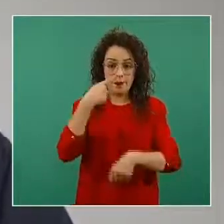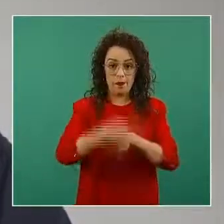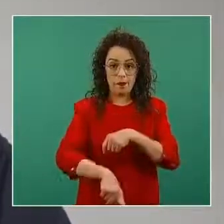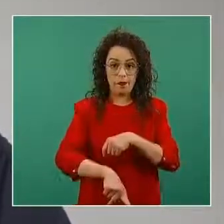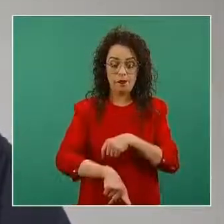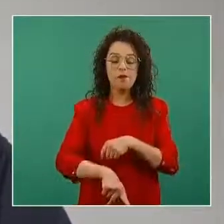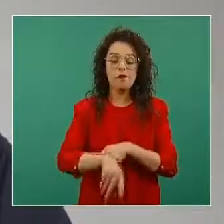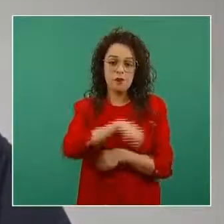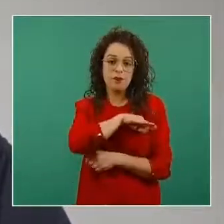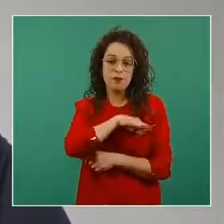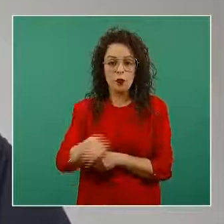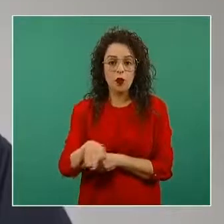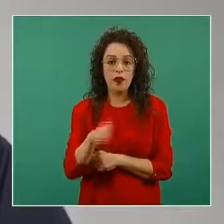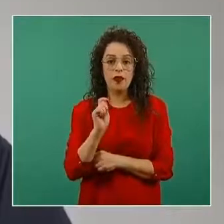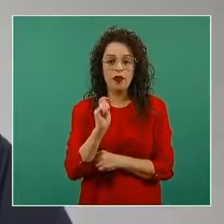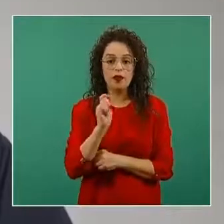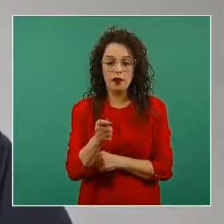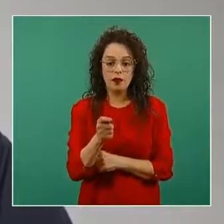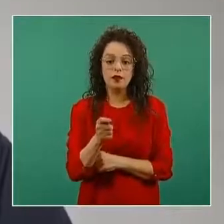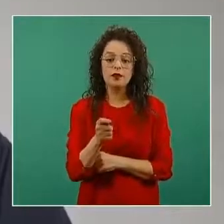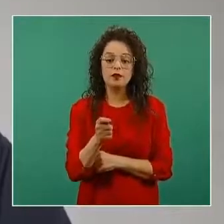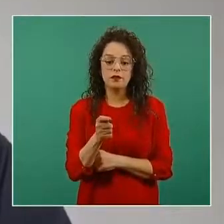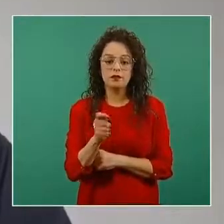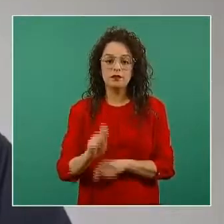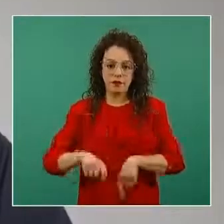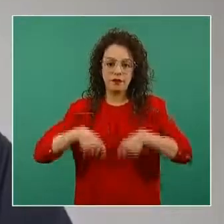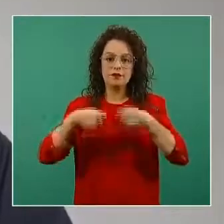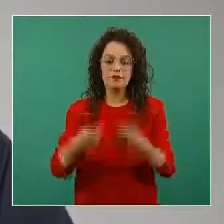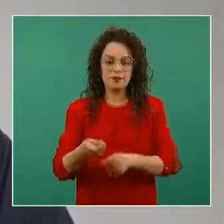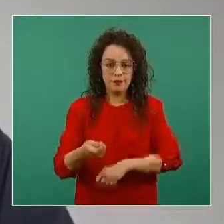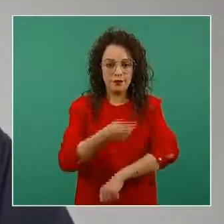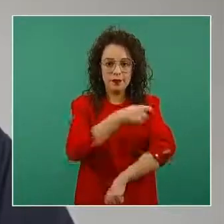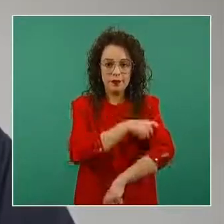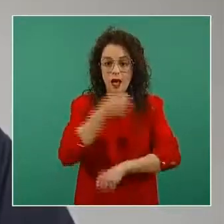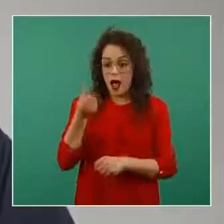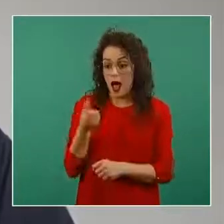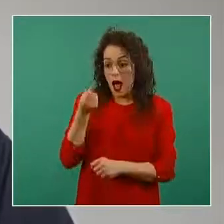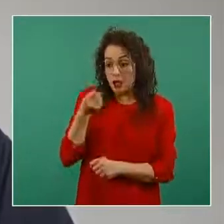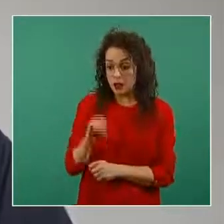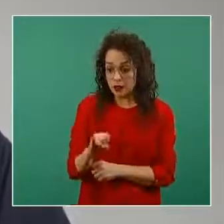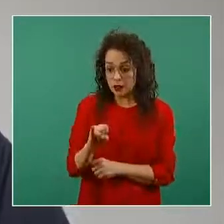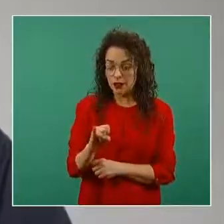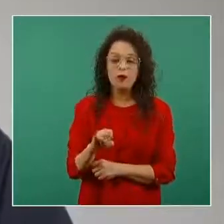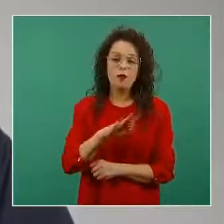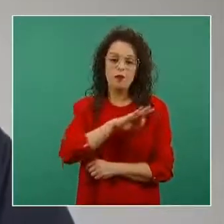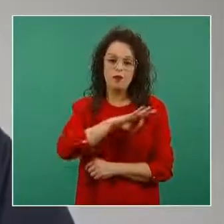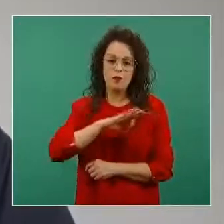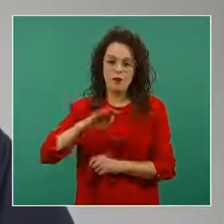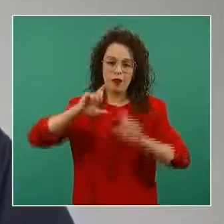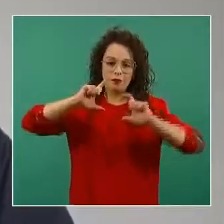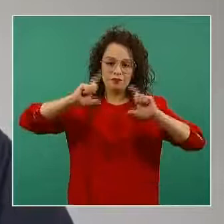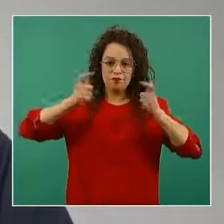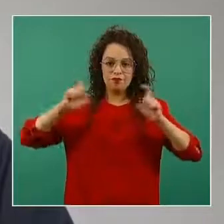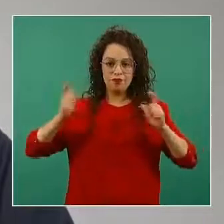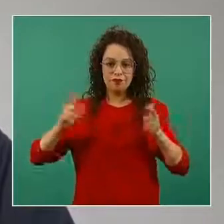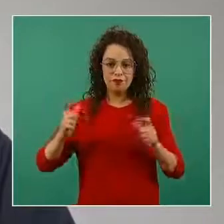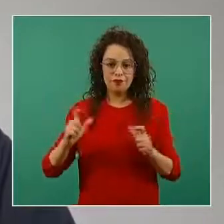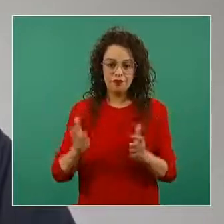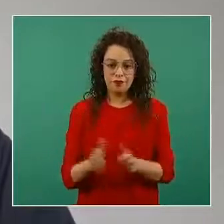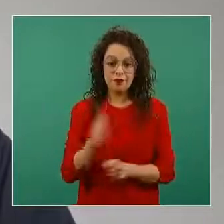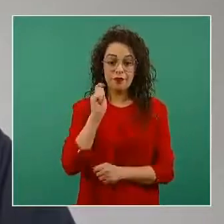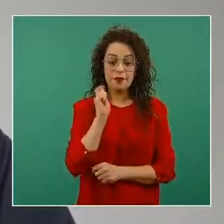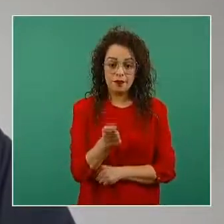en su momento también ser vacunados y de esa manera obviamente contribuir a disminuir la morbilidad, es